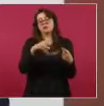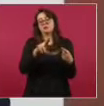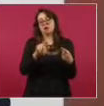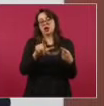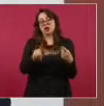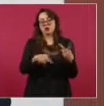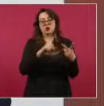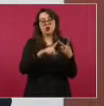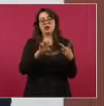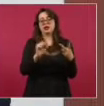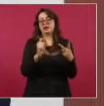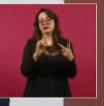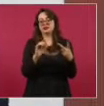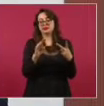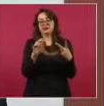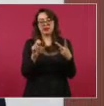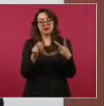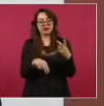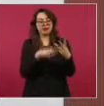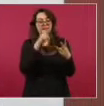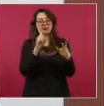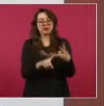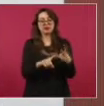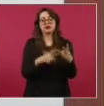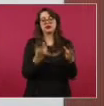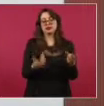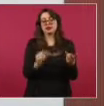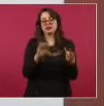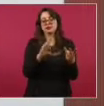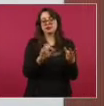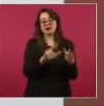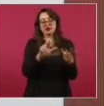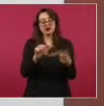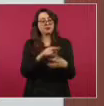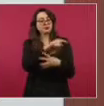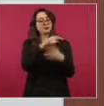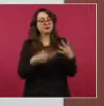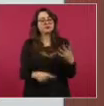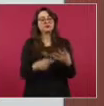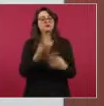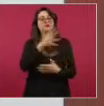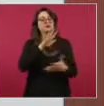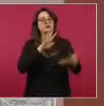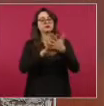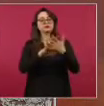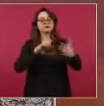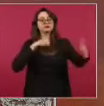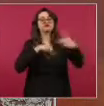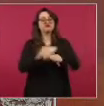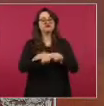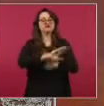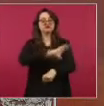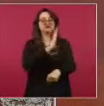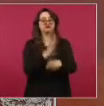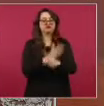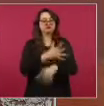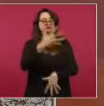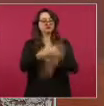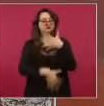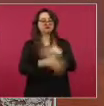Samuel Ibarra fueron sentenciados a permanecer 15 años en el presidio de San Juan de